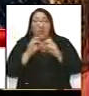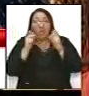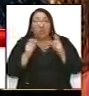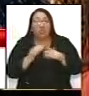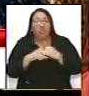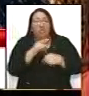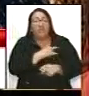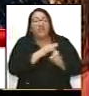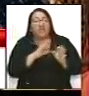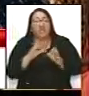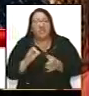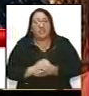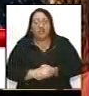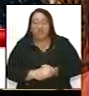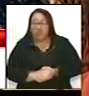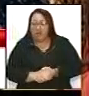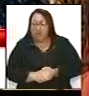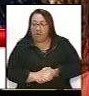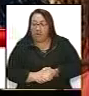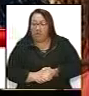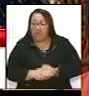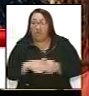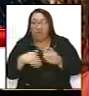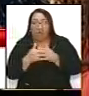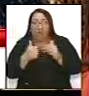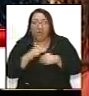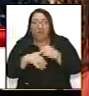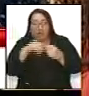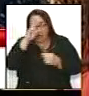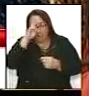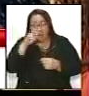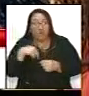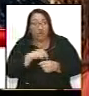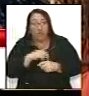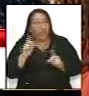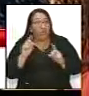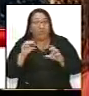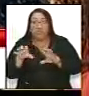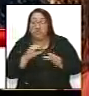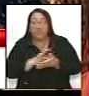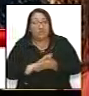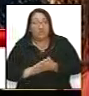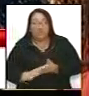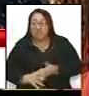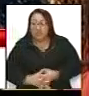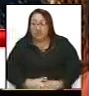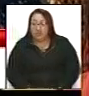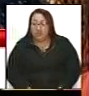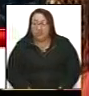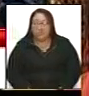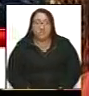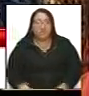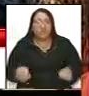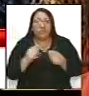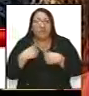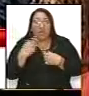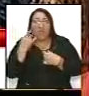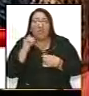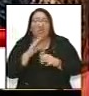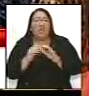la fiscalización en bien del país. Nosotros no estamos teniendo